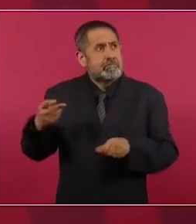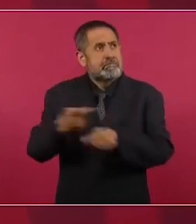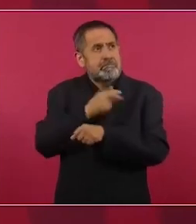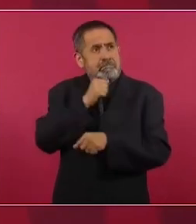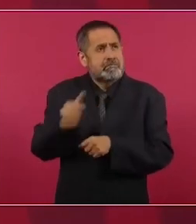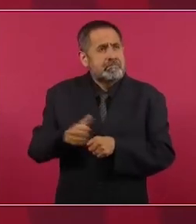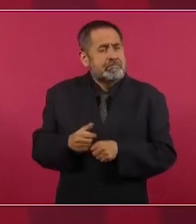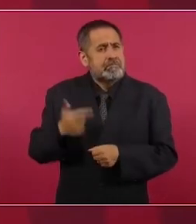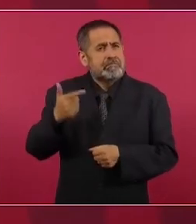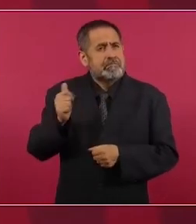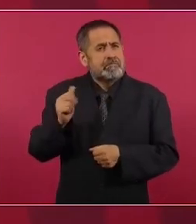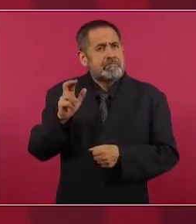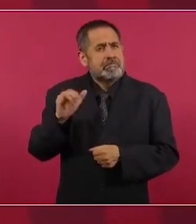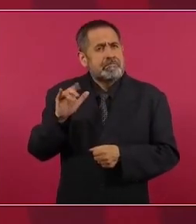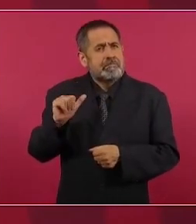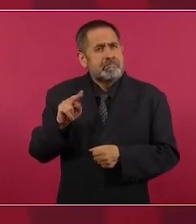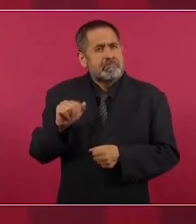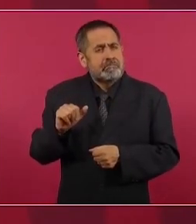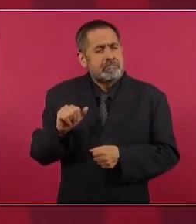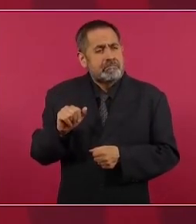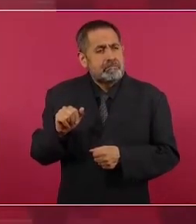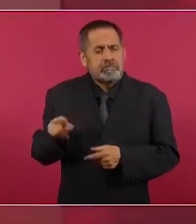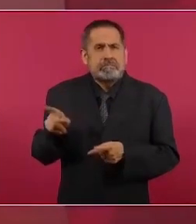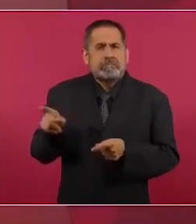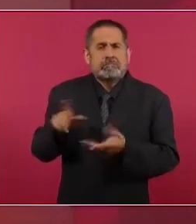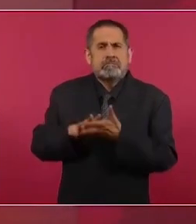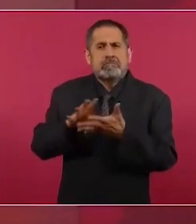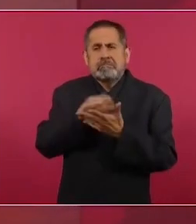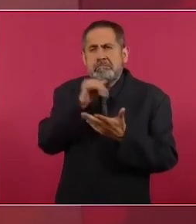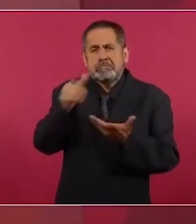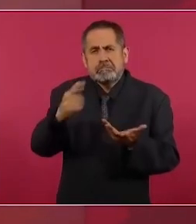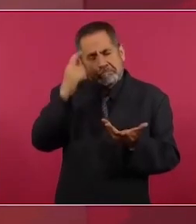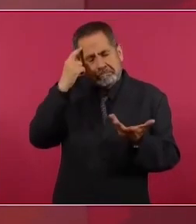García Luna no está preso.